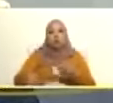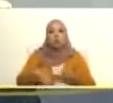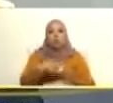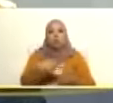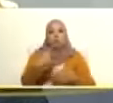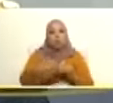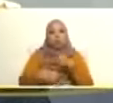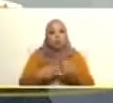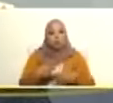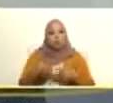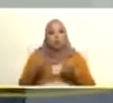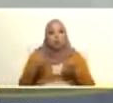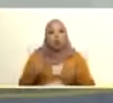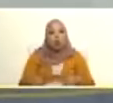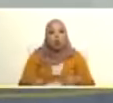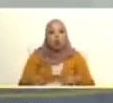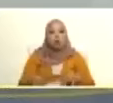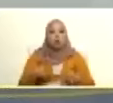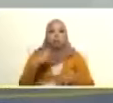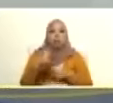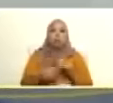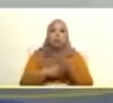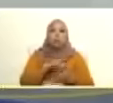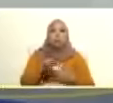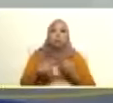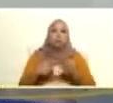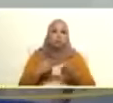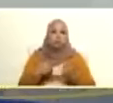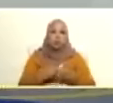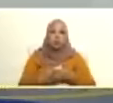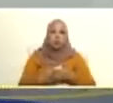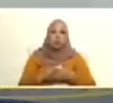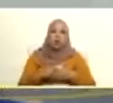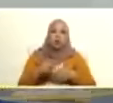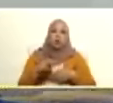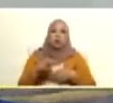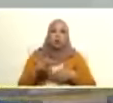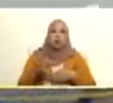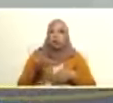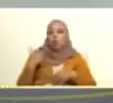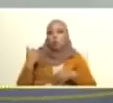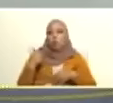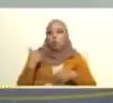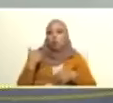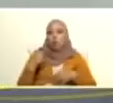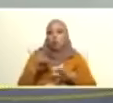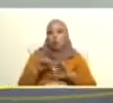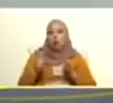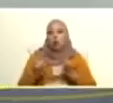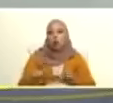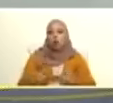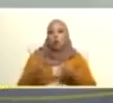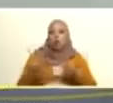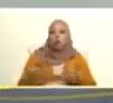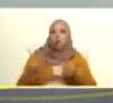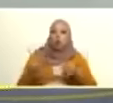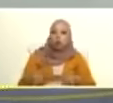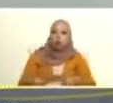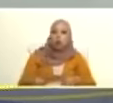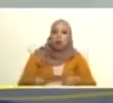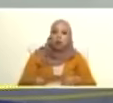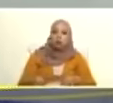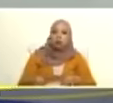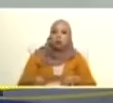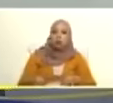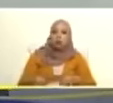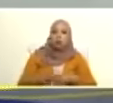producción nacional, para que los productores nacionales, bueno, tengan ventaja sobre cualquier anormalidad que se presente.